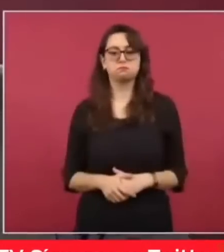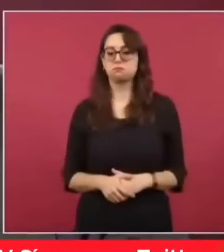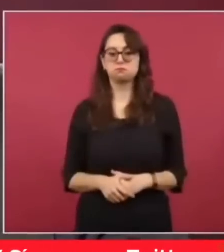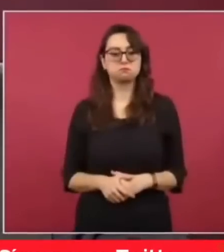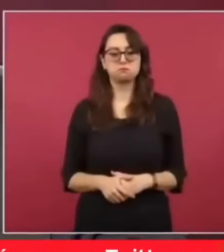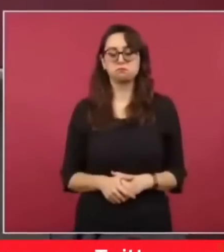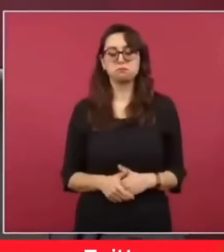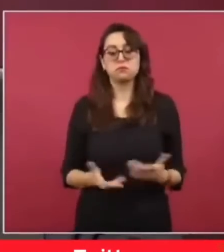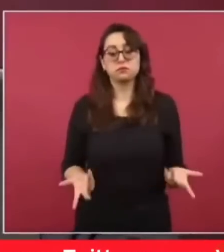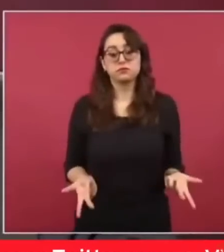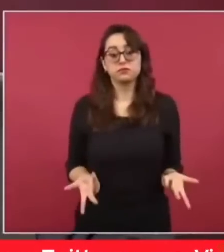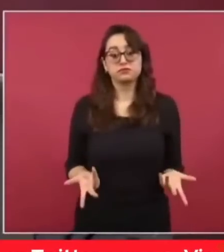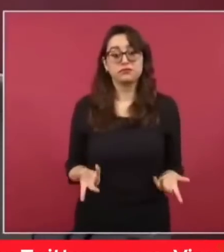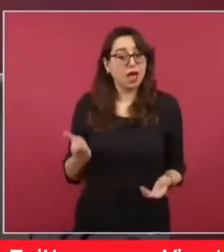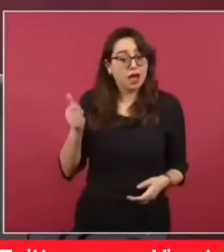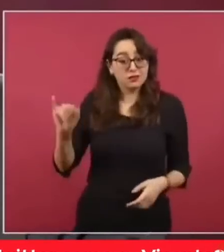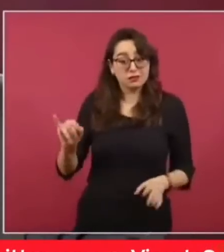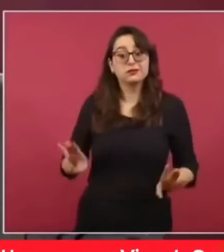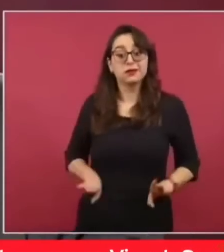Fíjense,